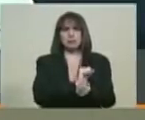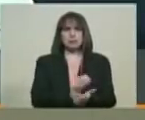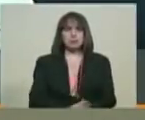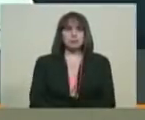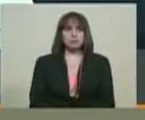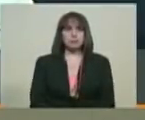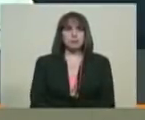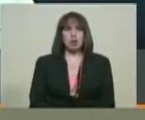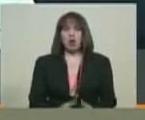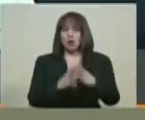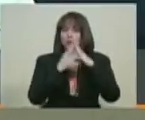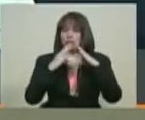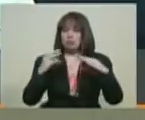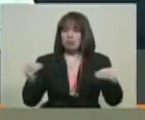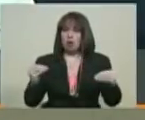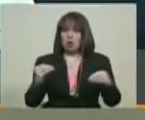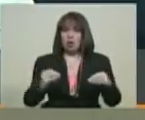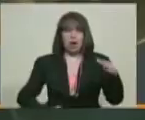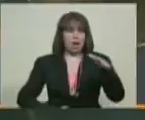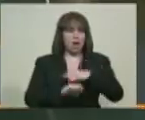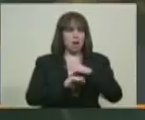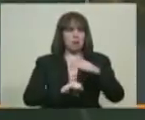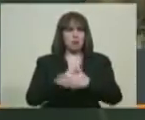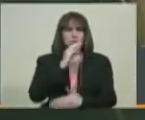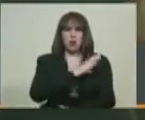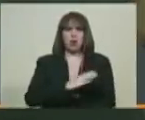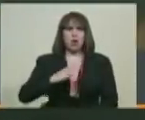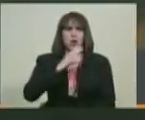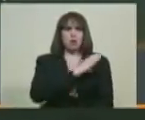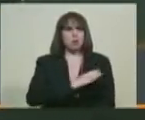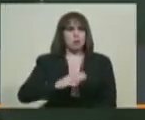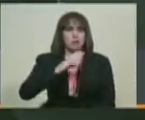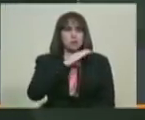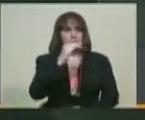Todo el apoyo al Comité Internacional,